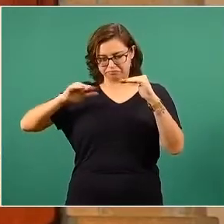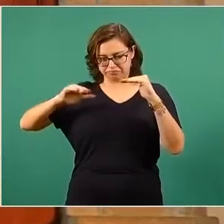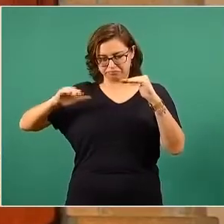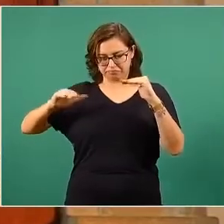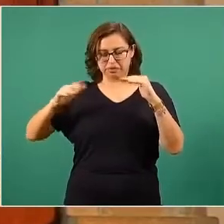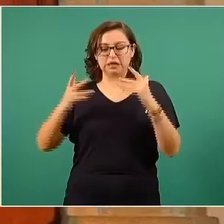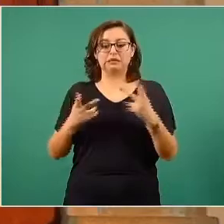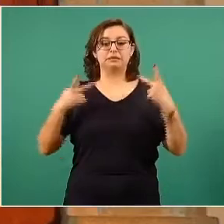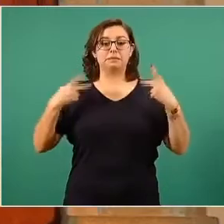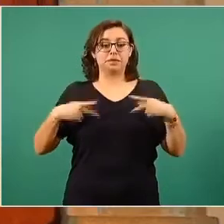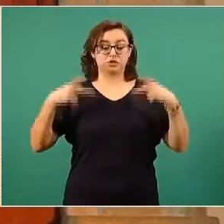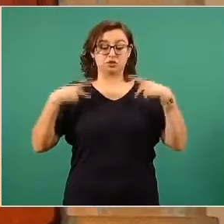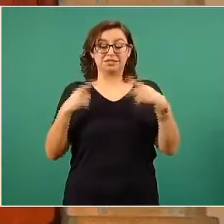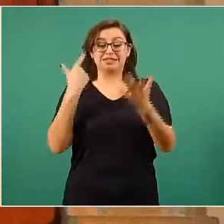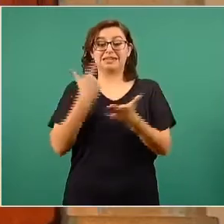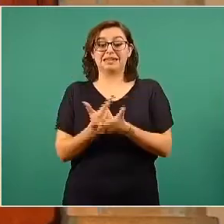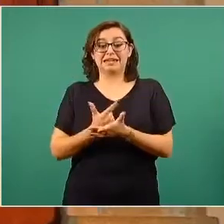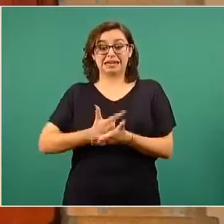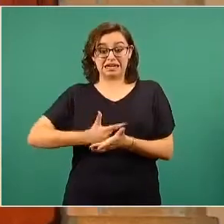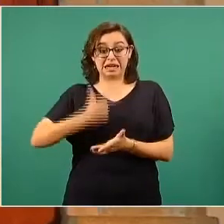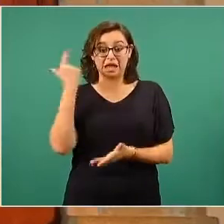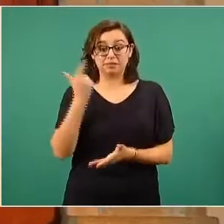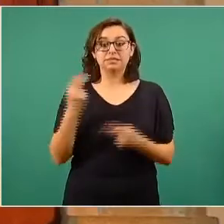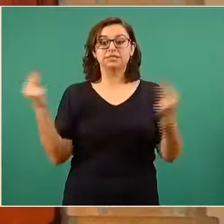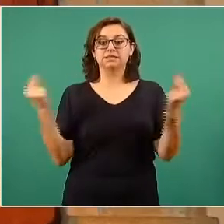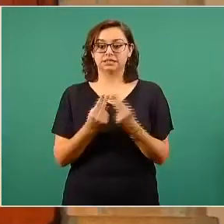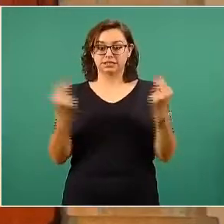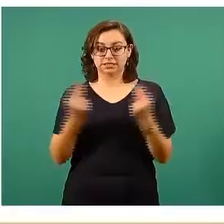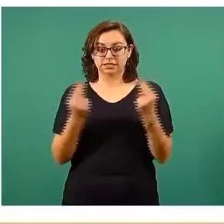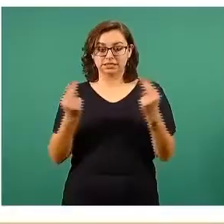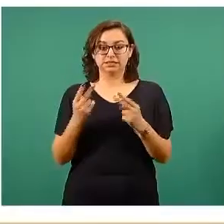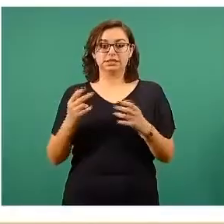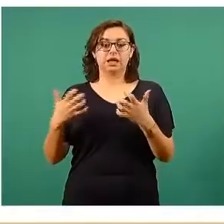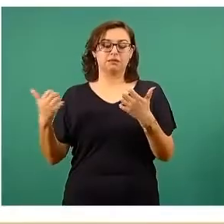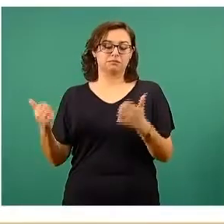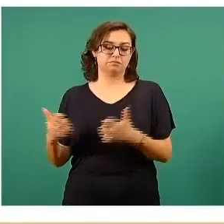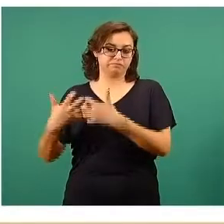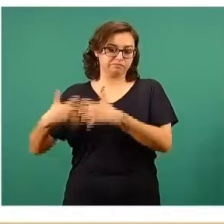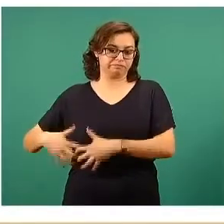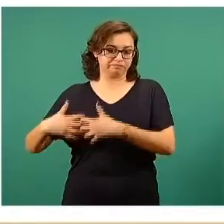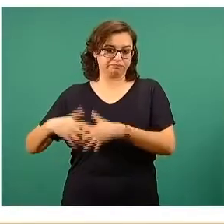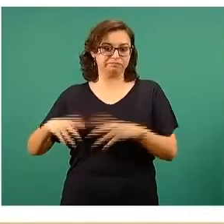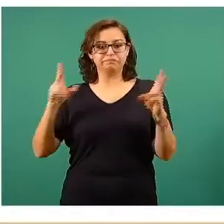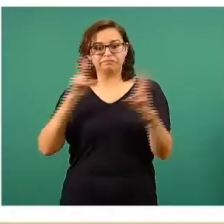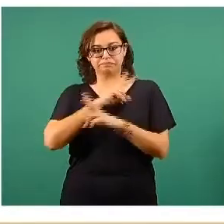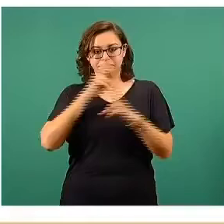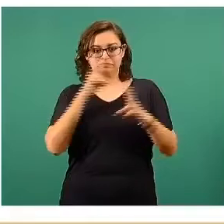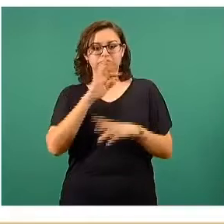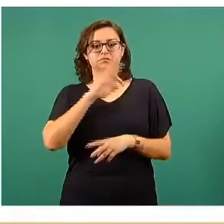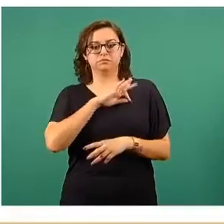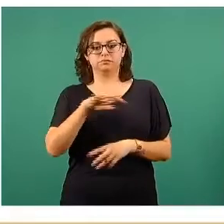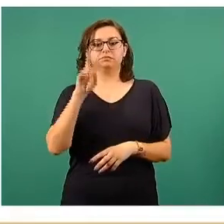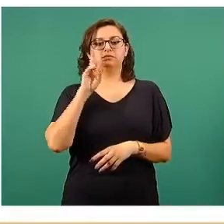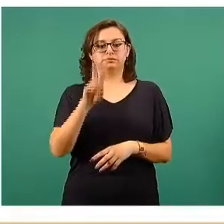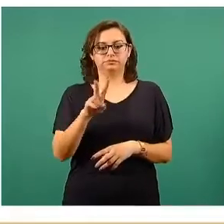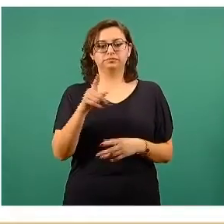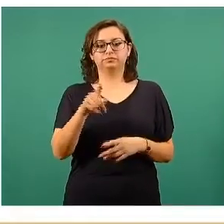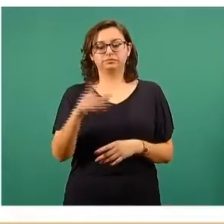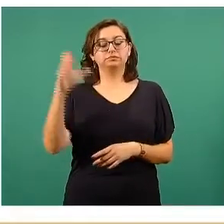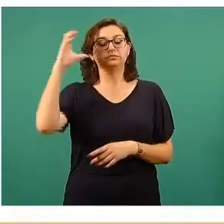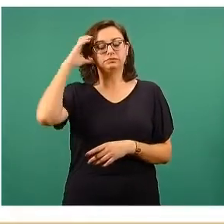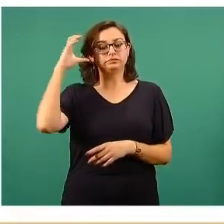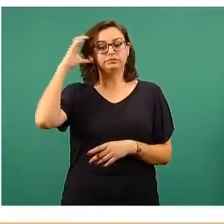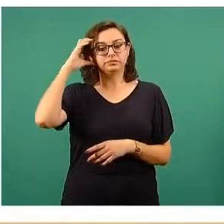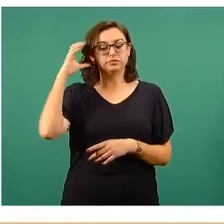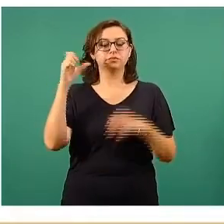de pacientes graves y pacientes críticos, que es precisamente lo que representa este porcentaje, porque son camas que se utilizan en